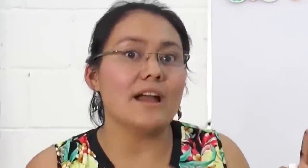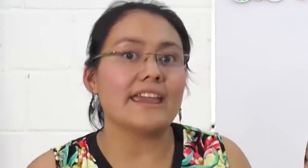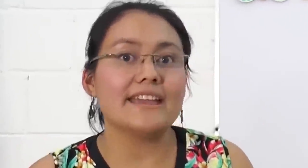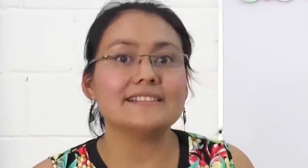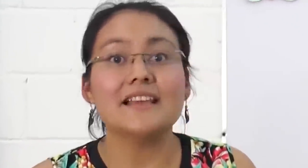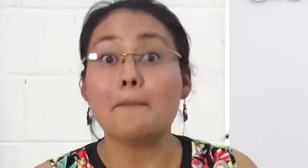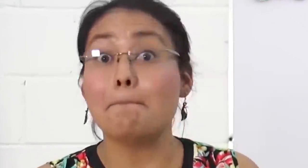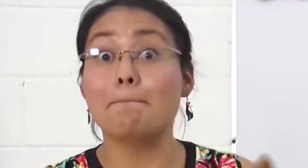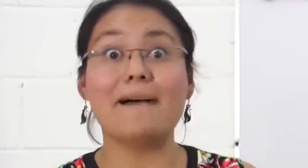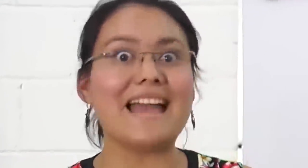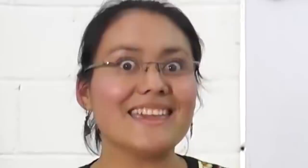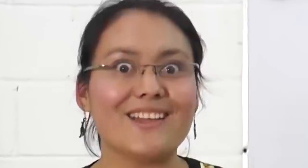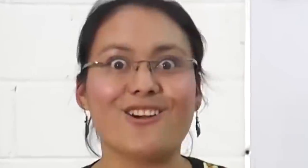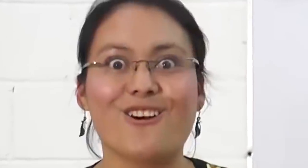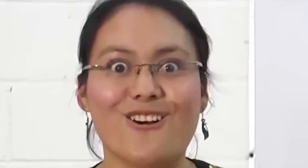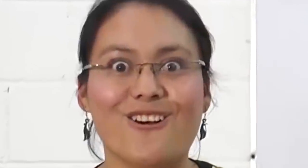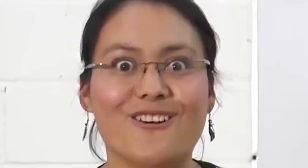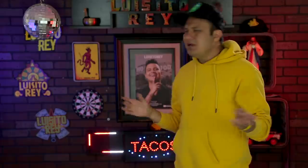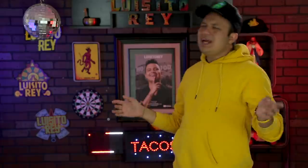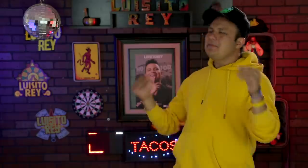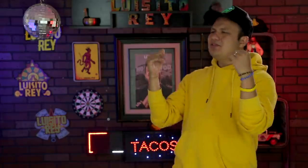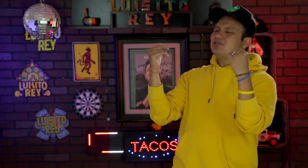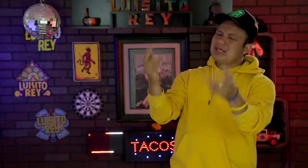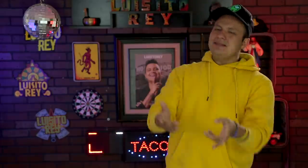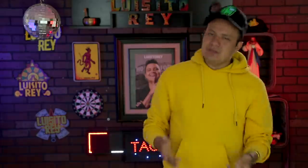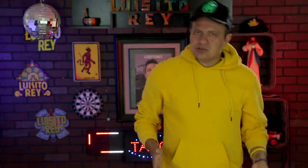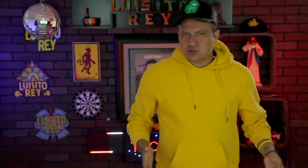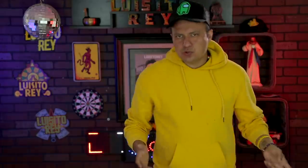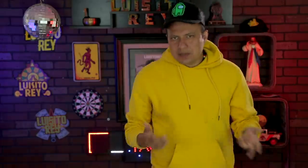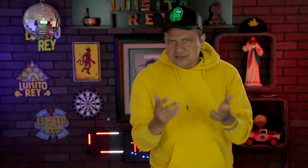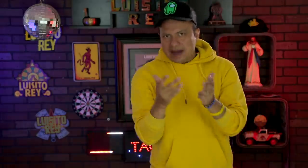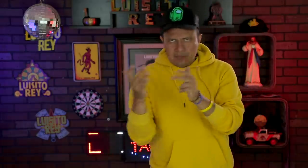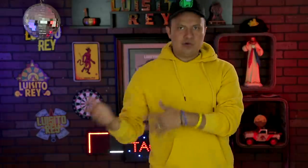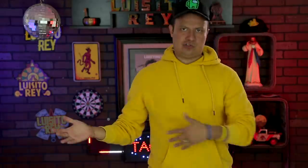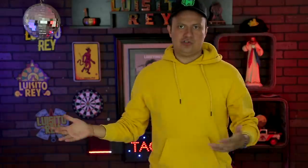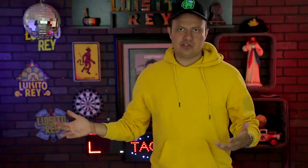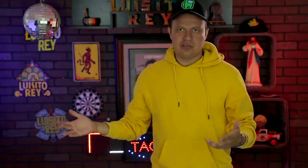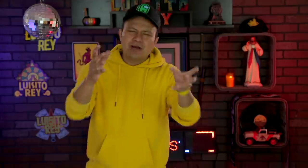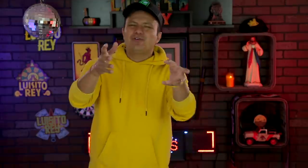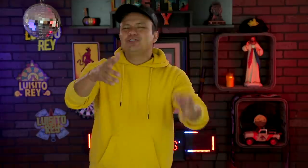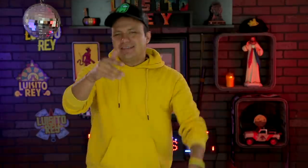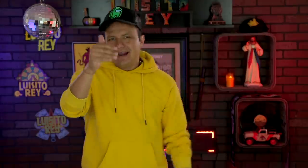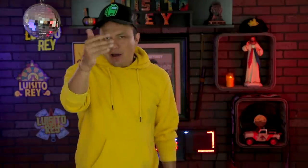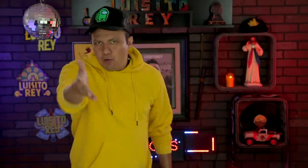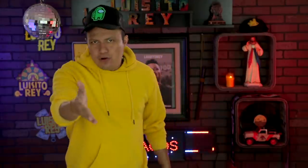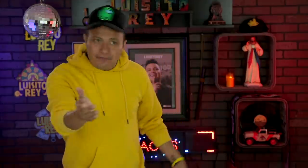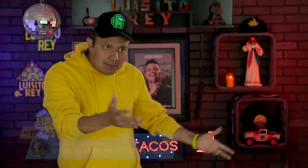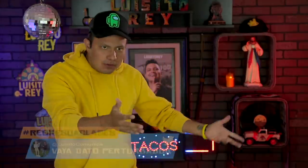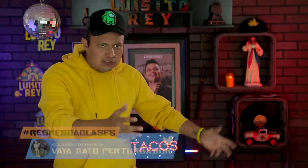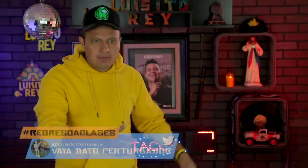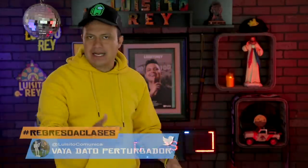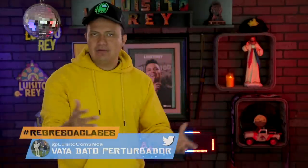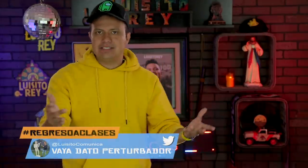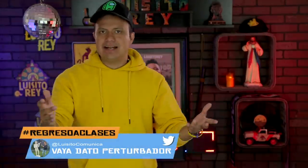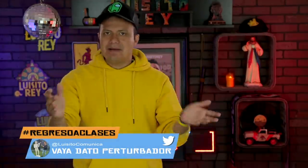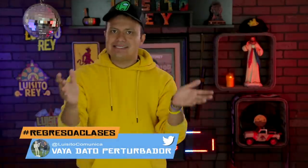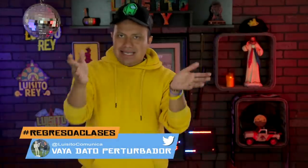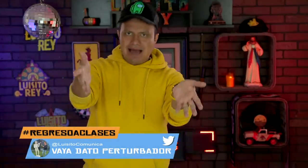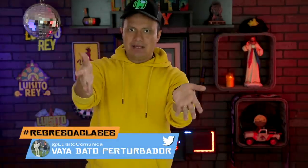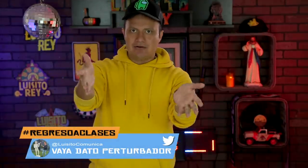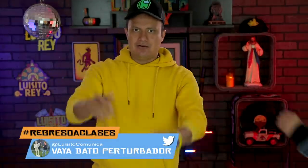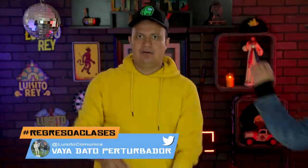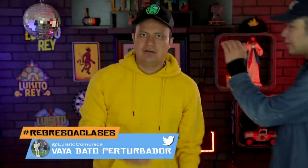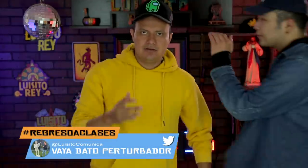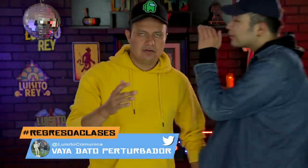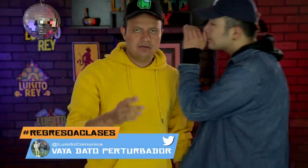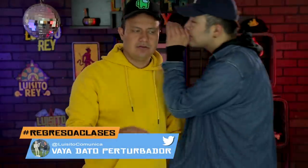el lenguaje es mágico Güey, habiendo tantos youtubers famosos ¿Por qué no contratar a uno famoso para que lo hiciera más